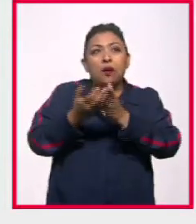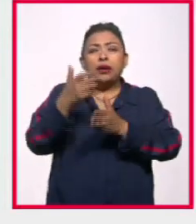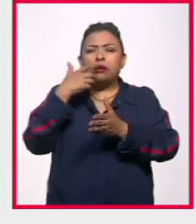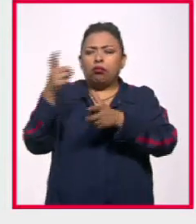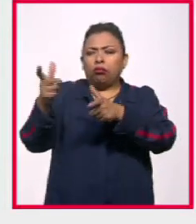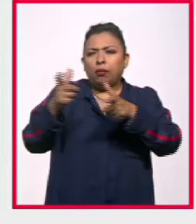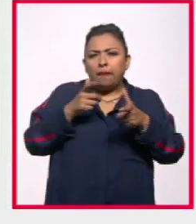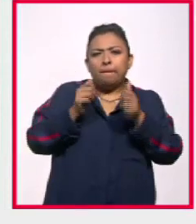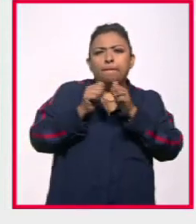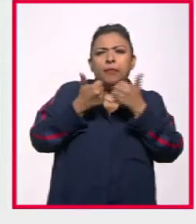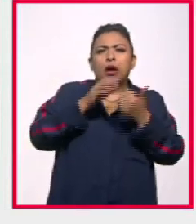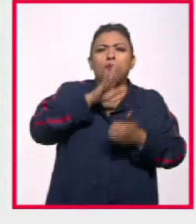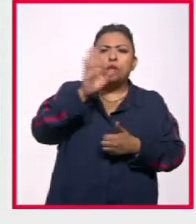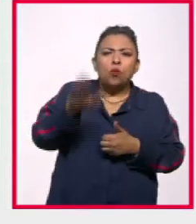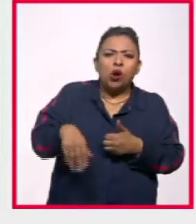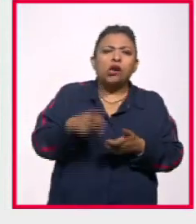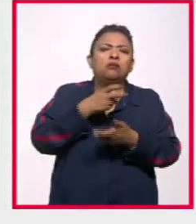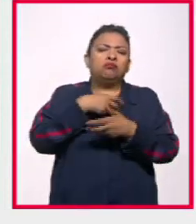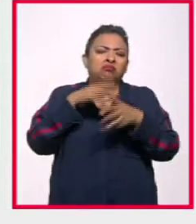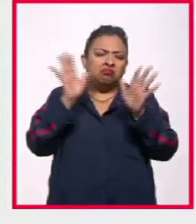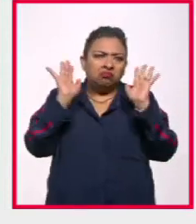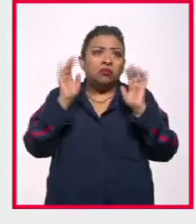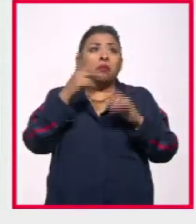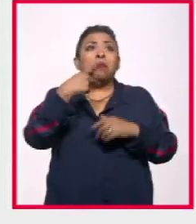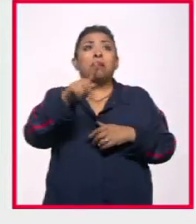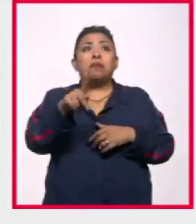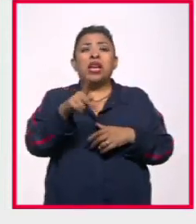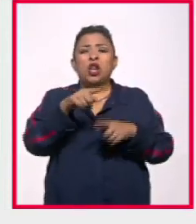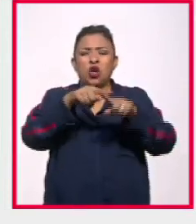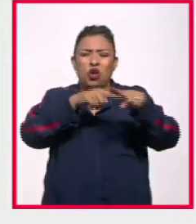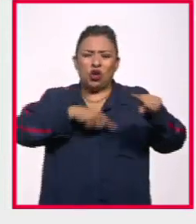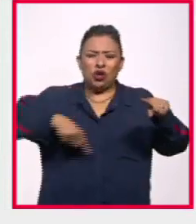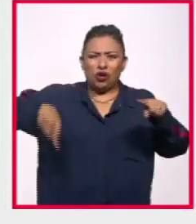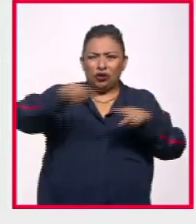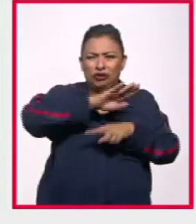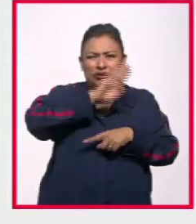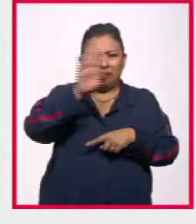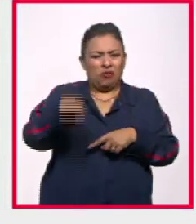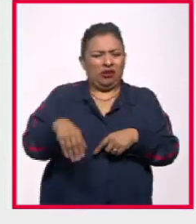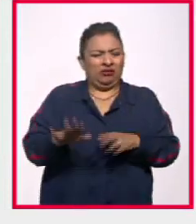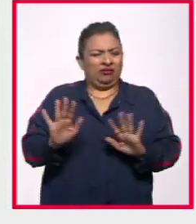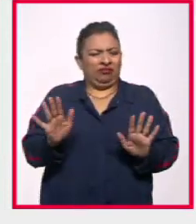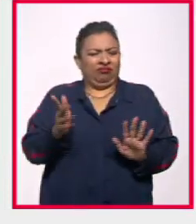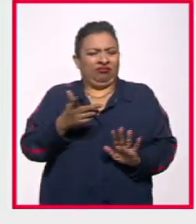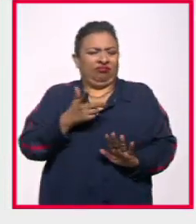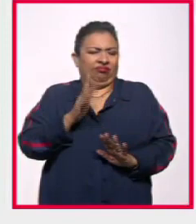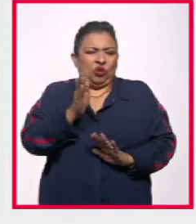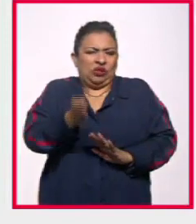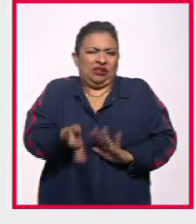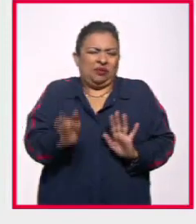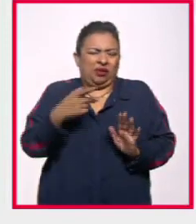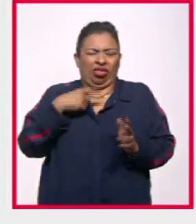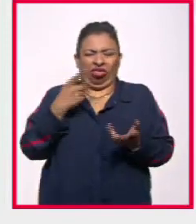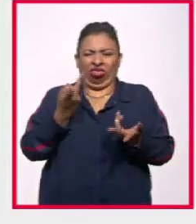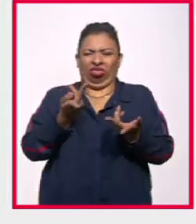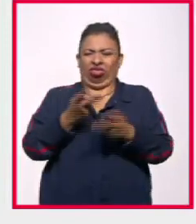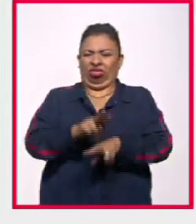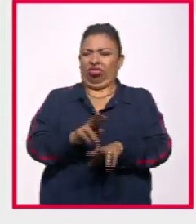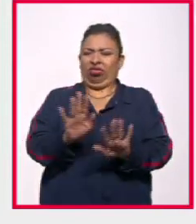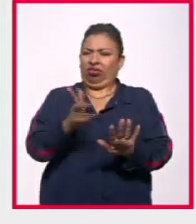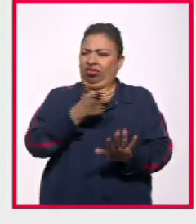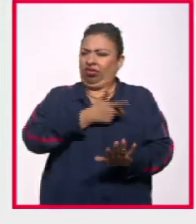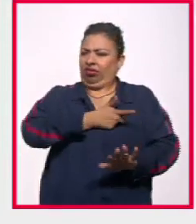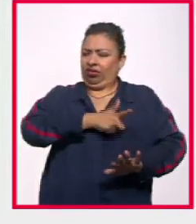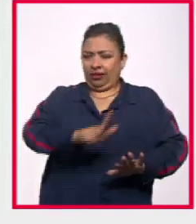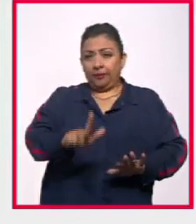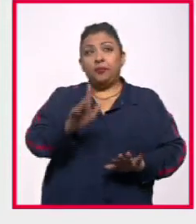muerto, calaveritas, estamos. Pero rosca abiertos. De muertos yo no acepto. La verdad, me falta, ¿no? Esas torceduras no me gustan.